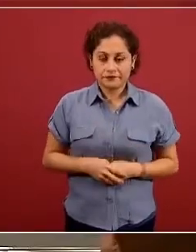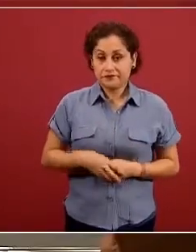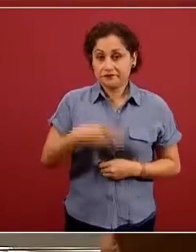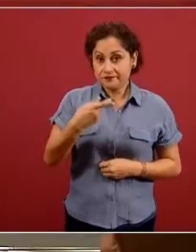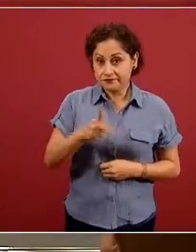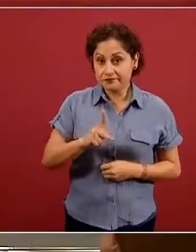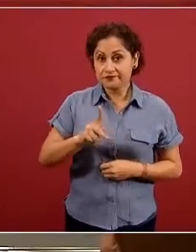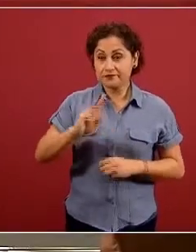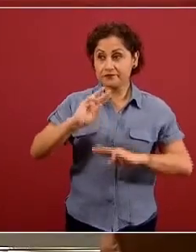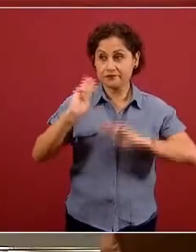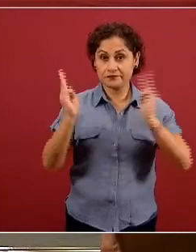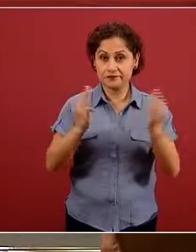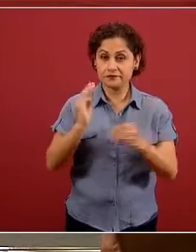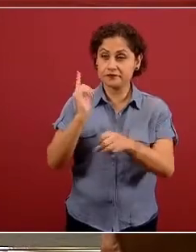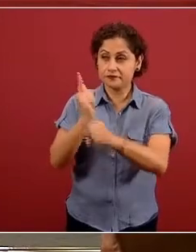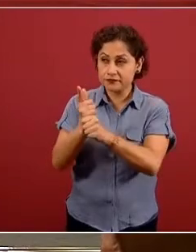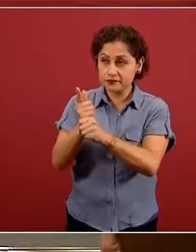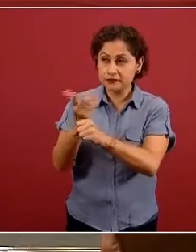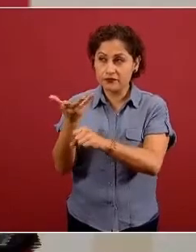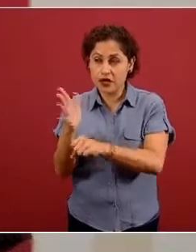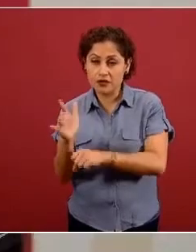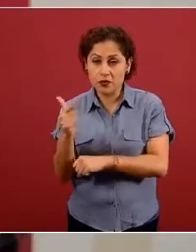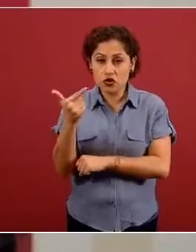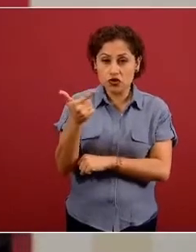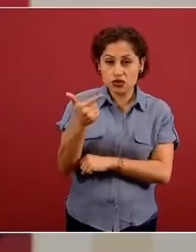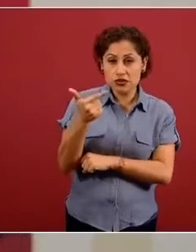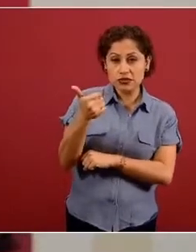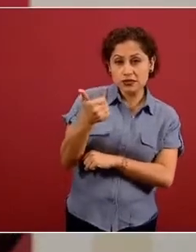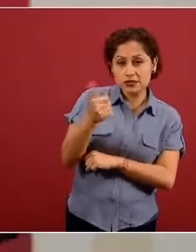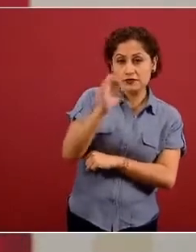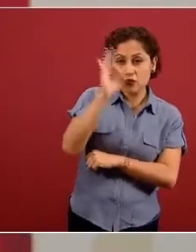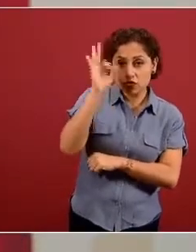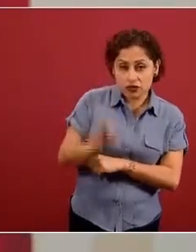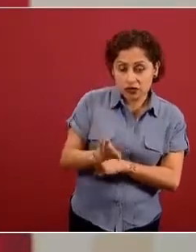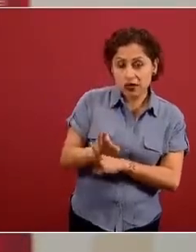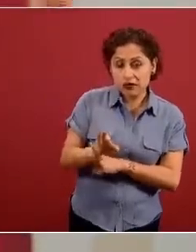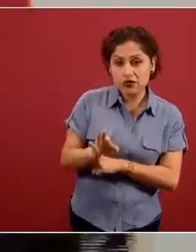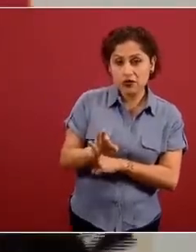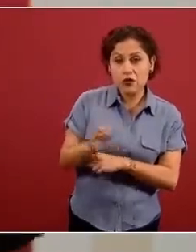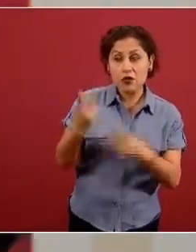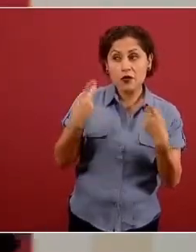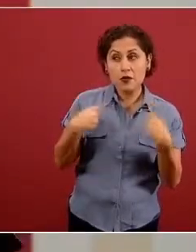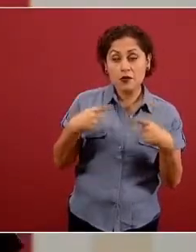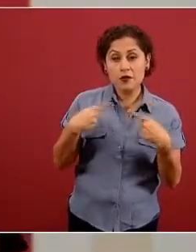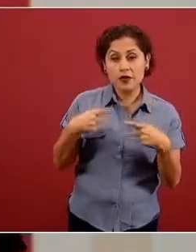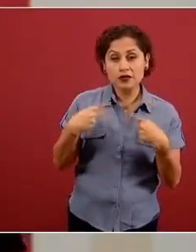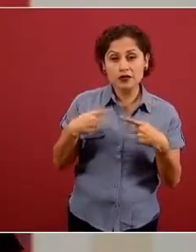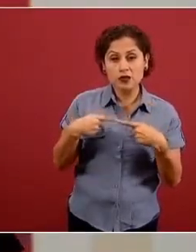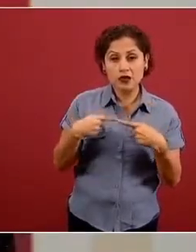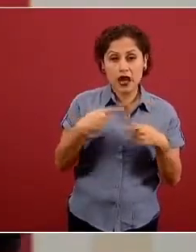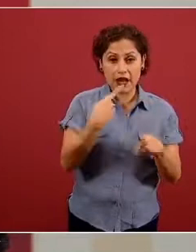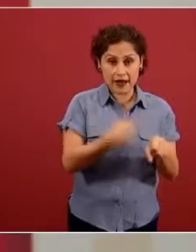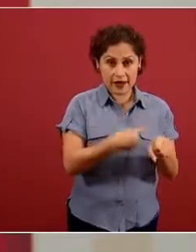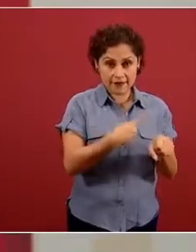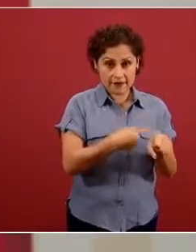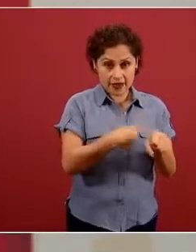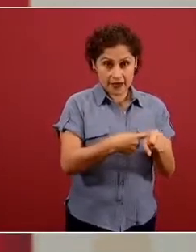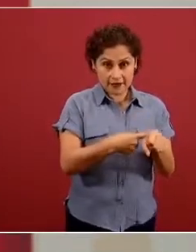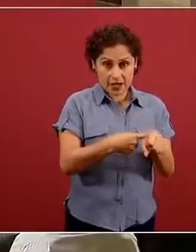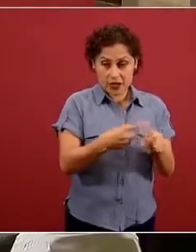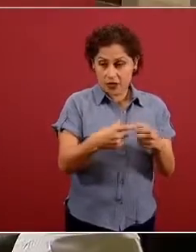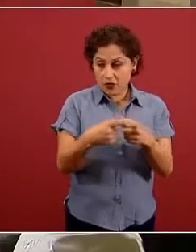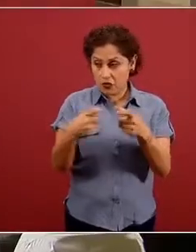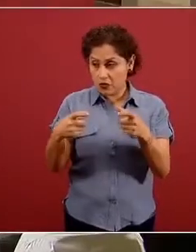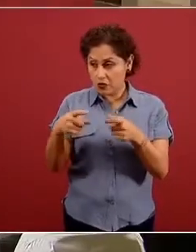5 a 6, a veces hasta 7% de personas que en conjunto de las personas enfermas pierden la